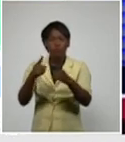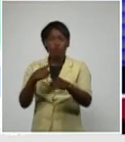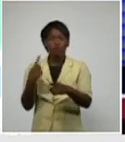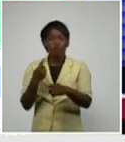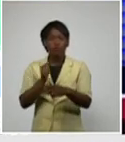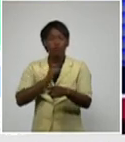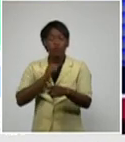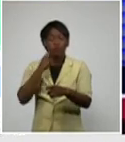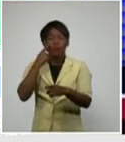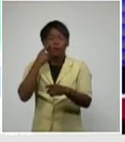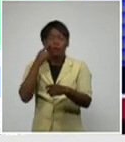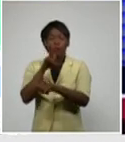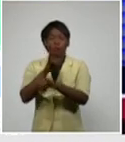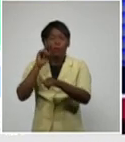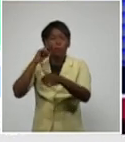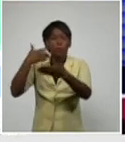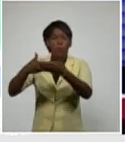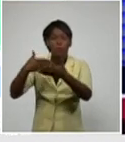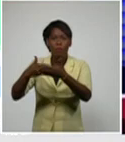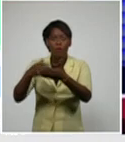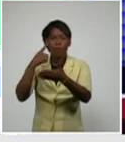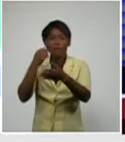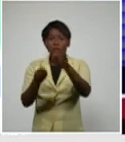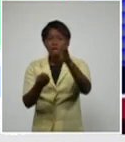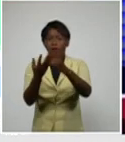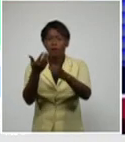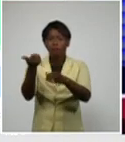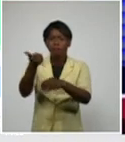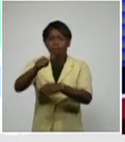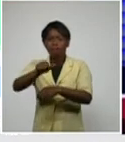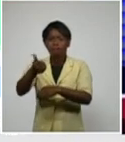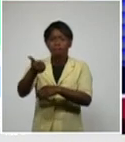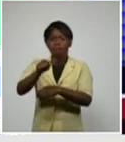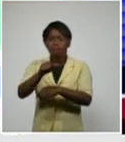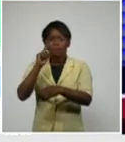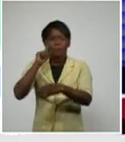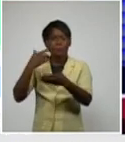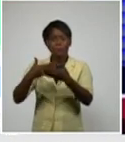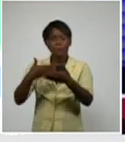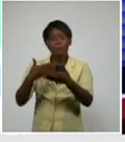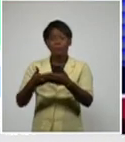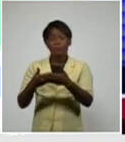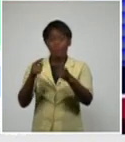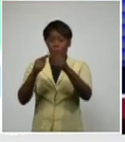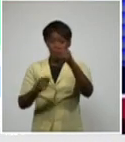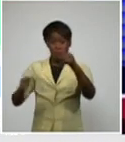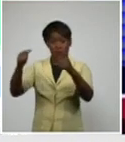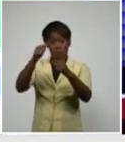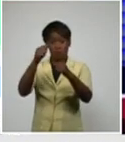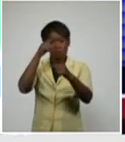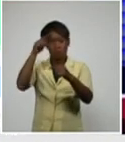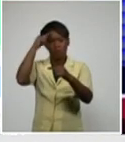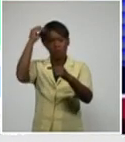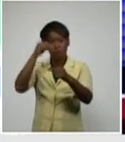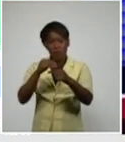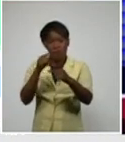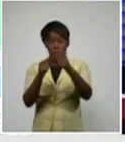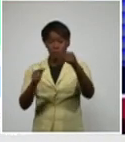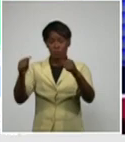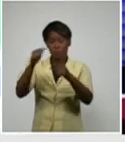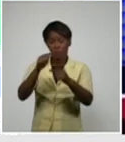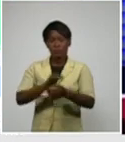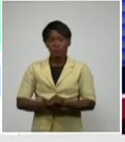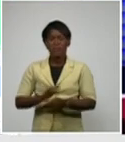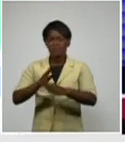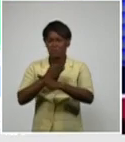riesgo desde el punto de vista de la prioridad que se va a aplicar. Y también está Mambisa, están las